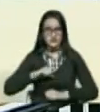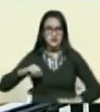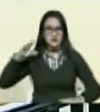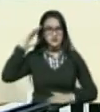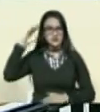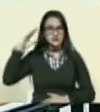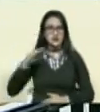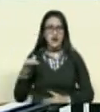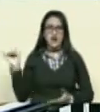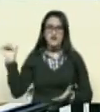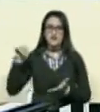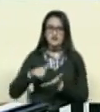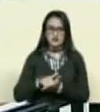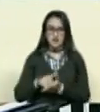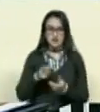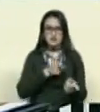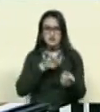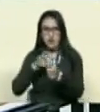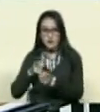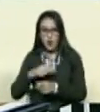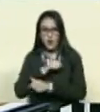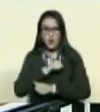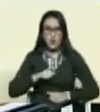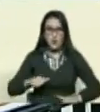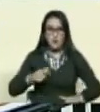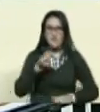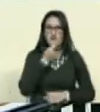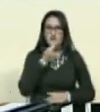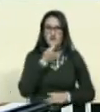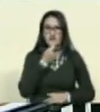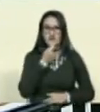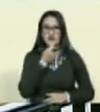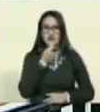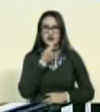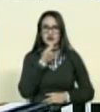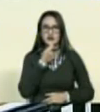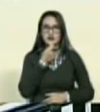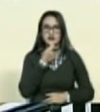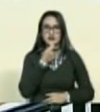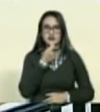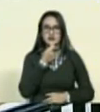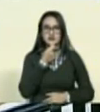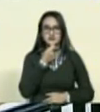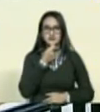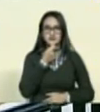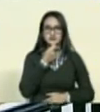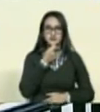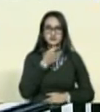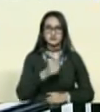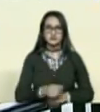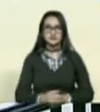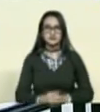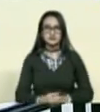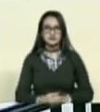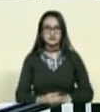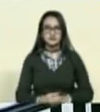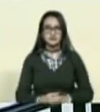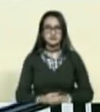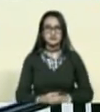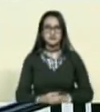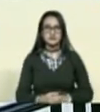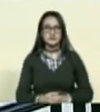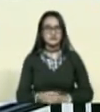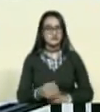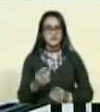aviación, Guardia Nacional Bolivariana y Milicia Nacional Bolivariana, una